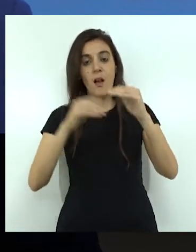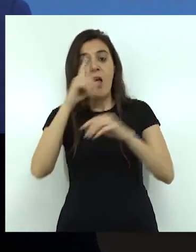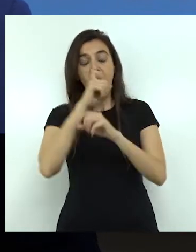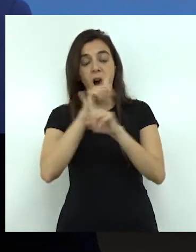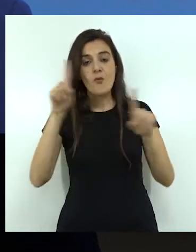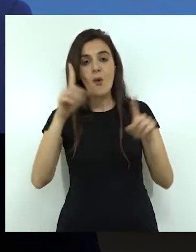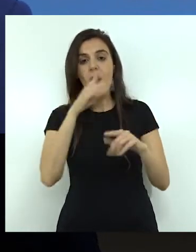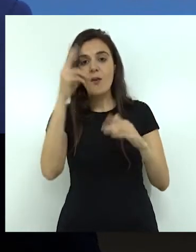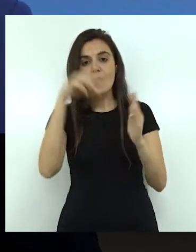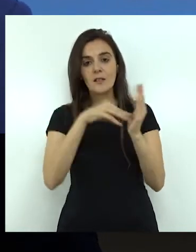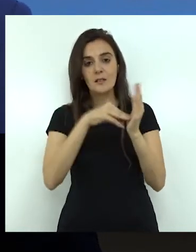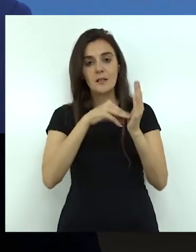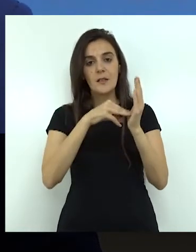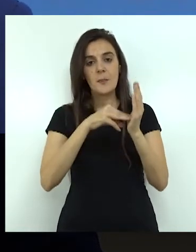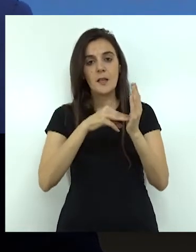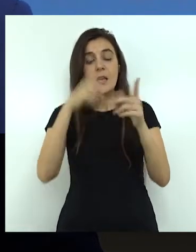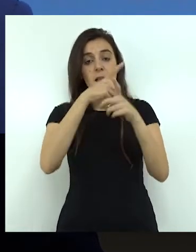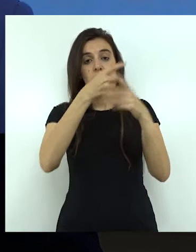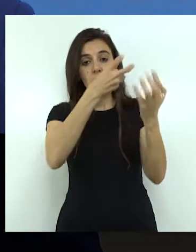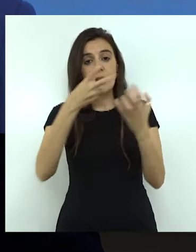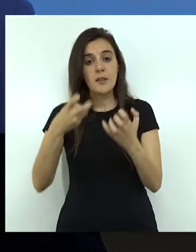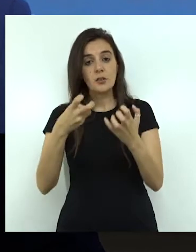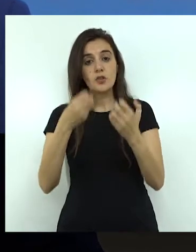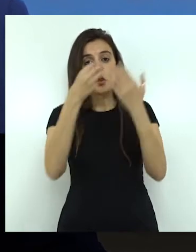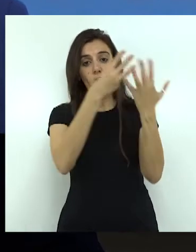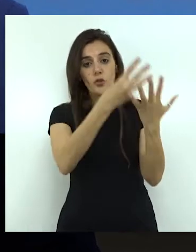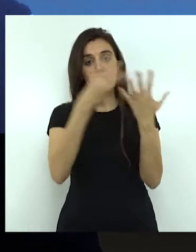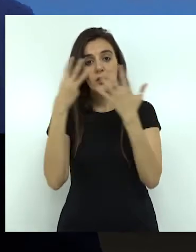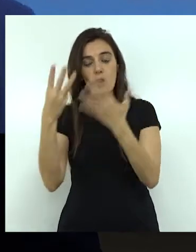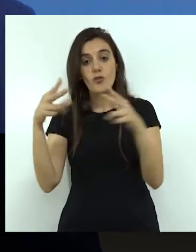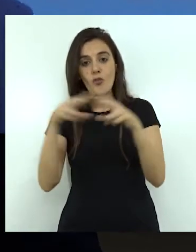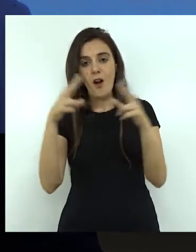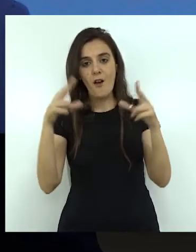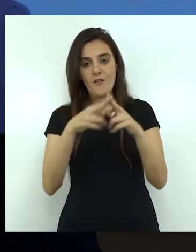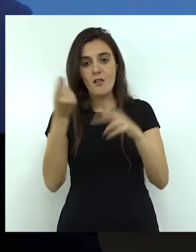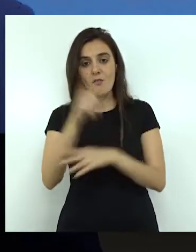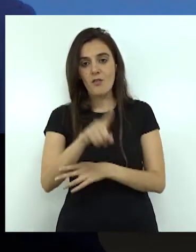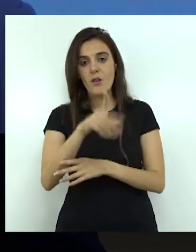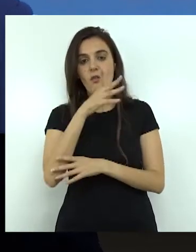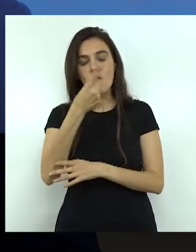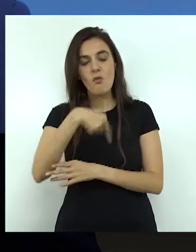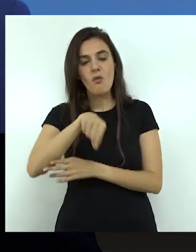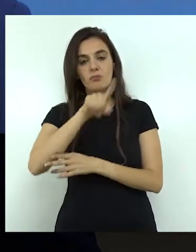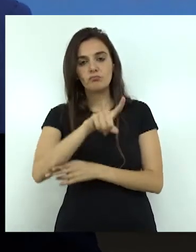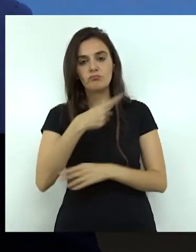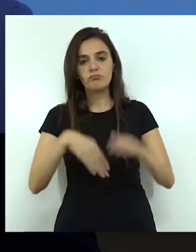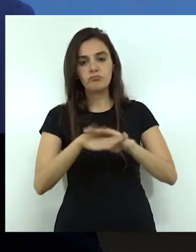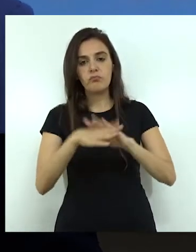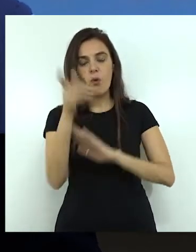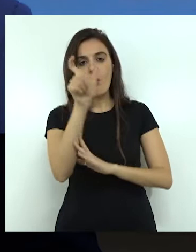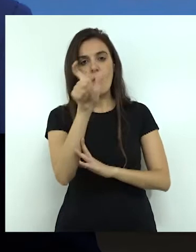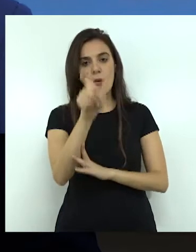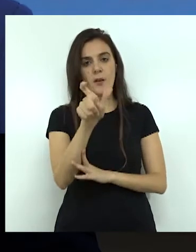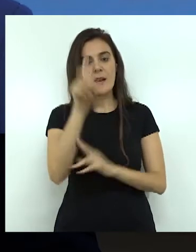momento tenemos 23 mil 78 afiliados que bueno nosotros siempre es la cifra que tomamos como referencia es la del inicio